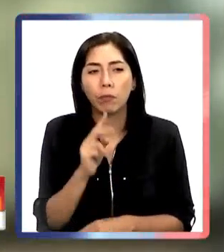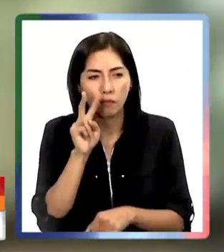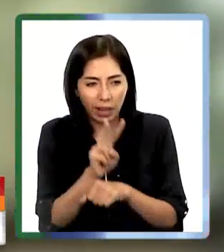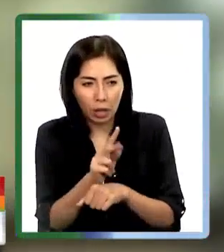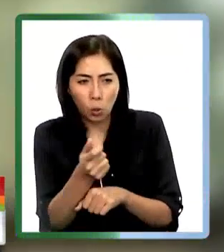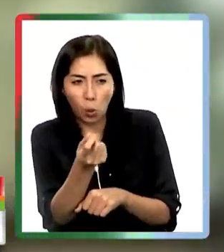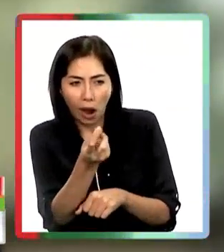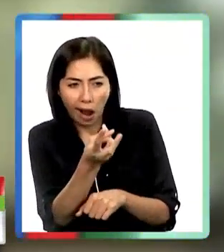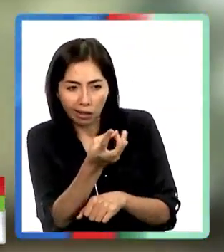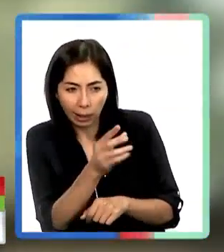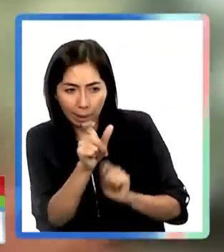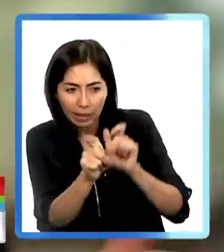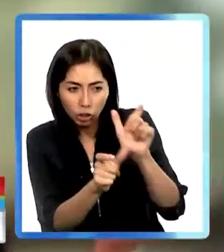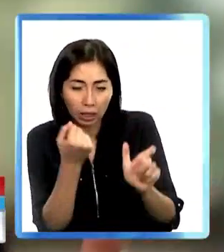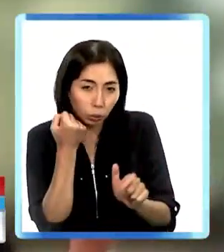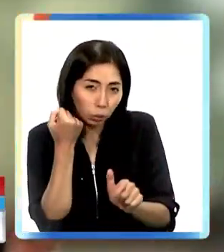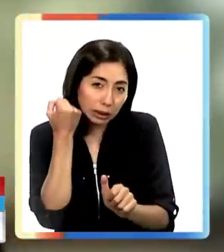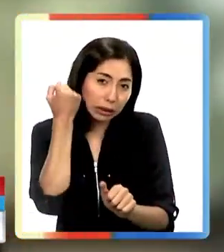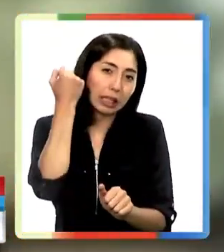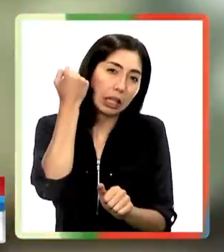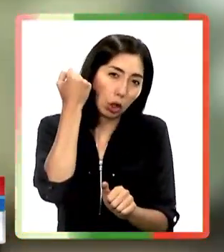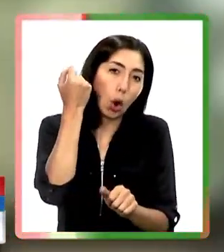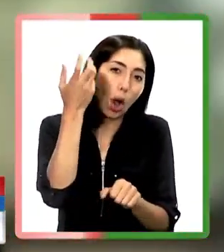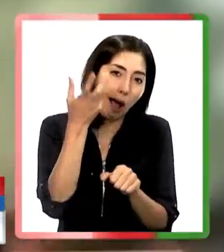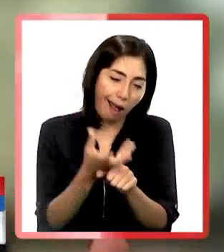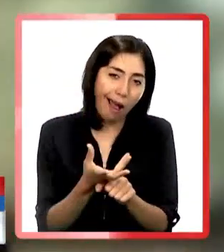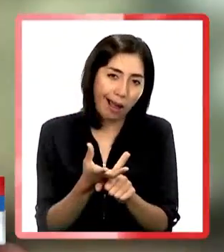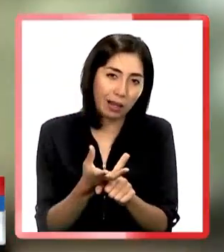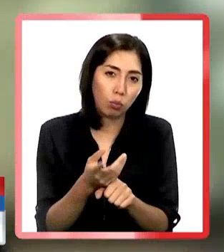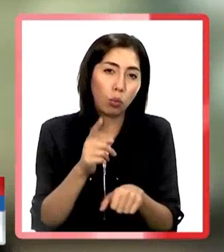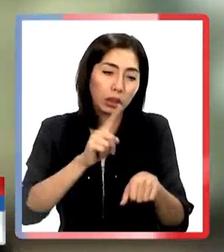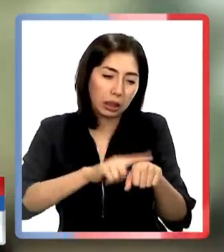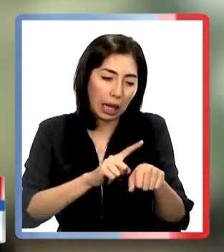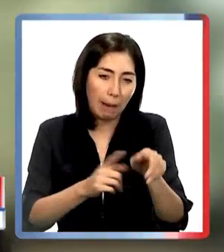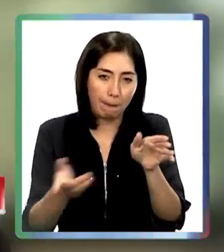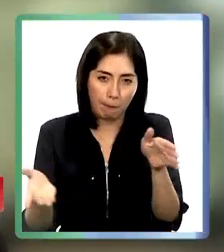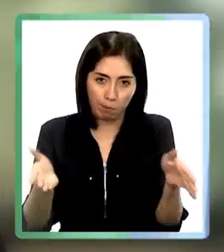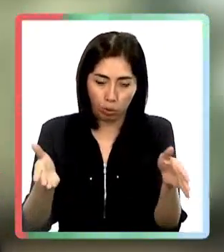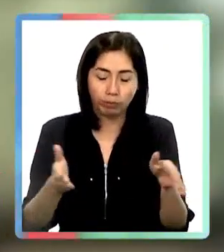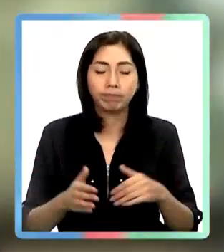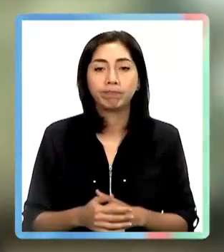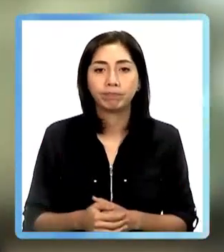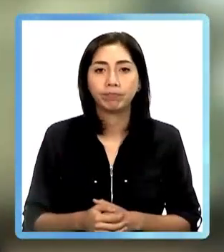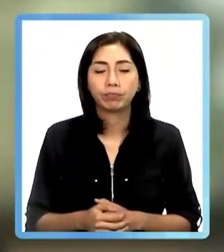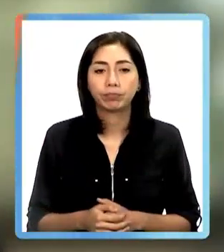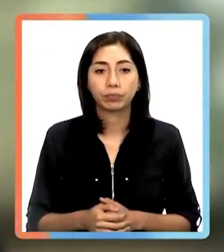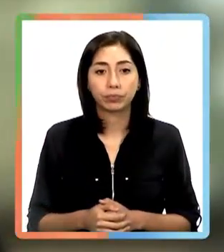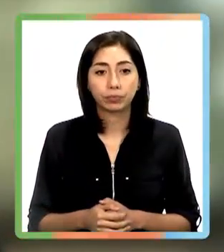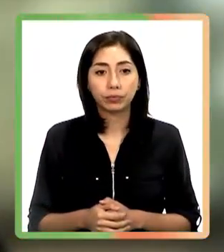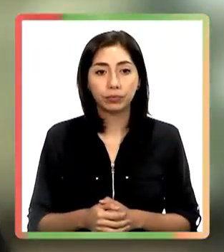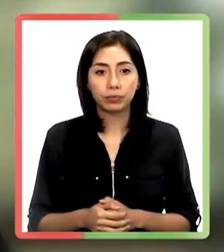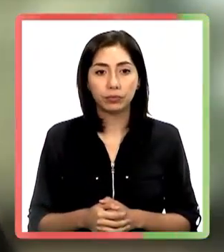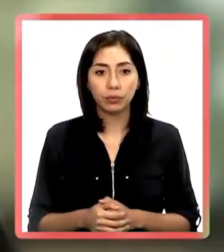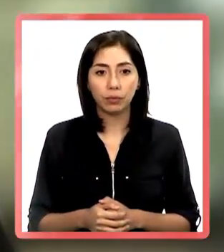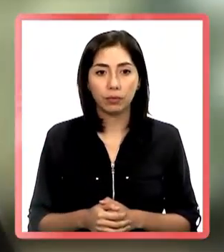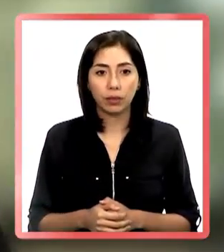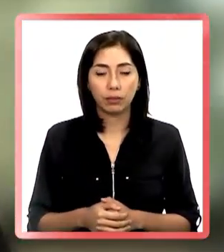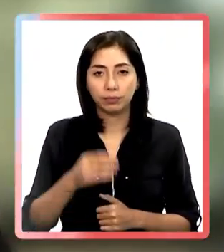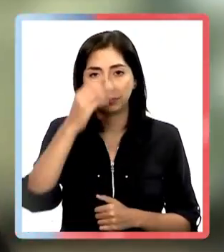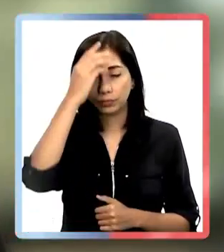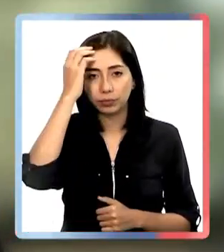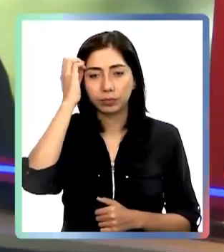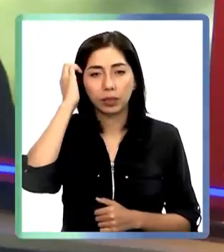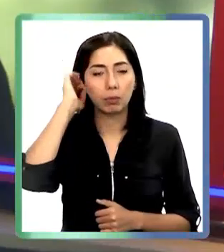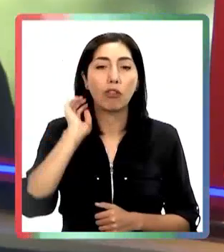la incidencia, cuántos suicidios han habido o cuántos eventos han habido en un tiempo determinado. No